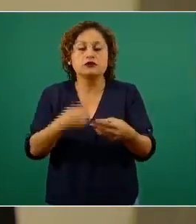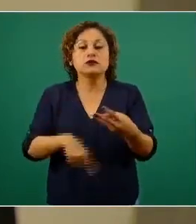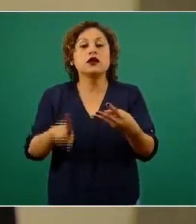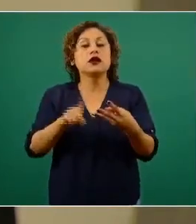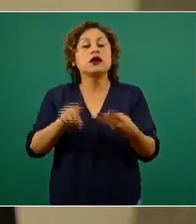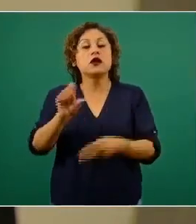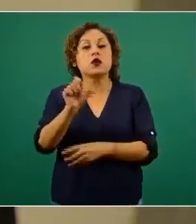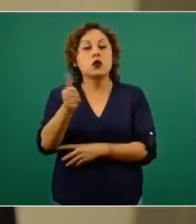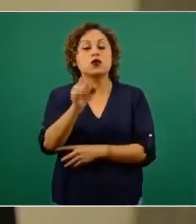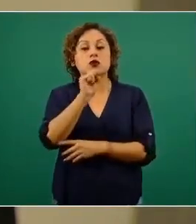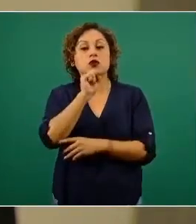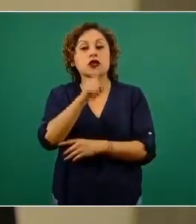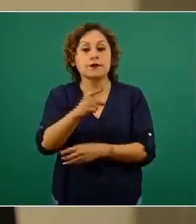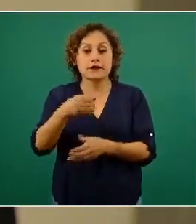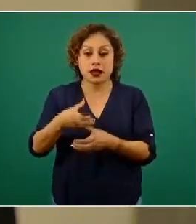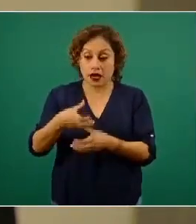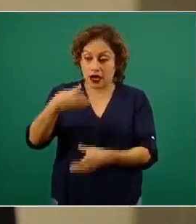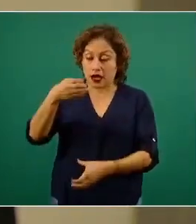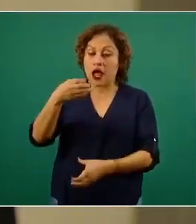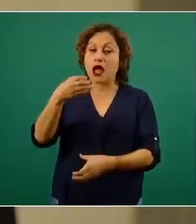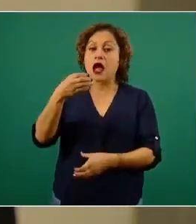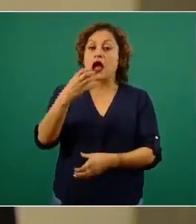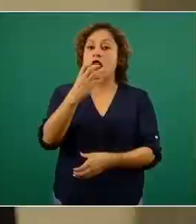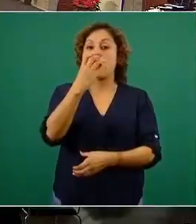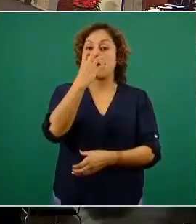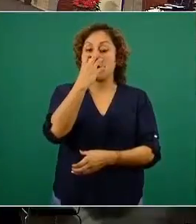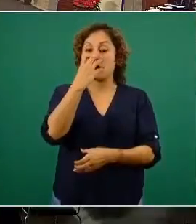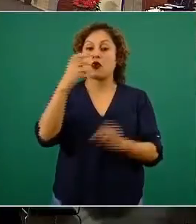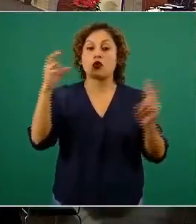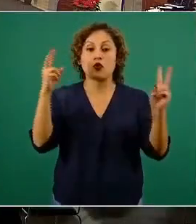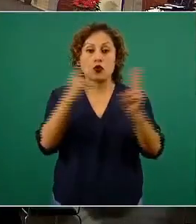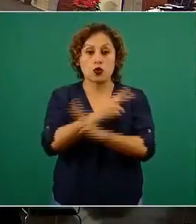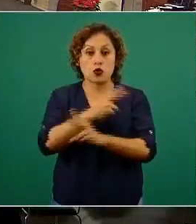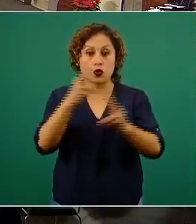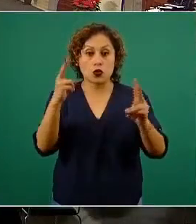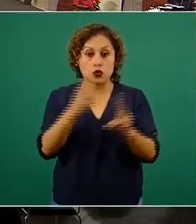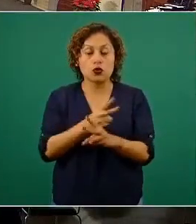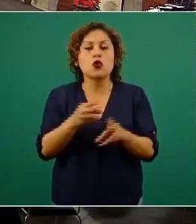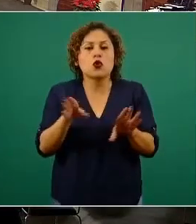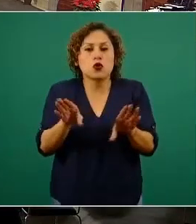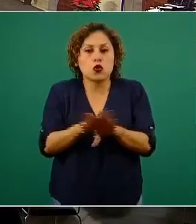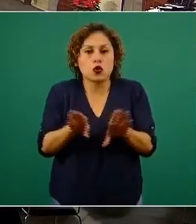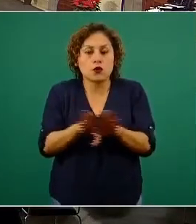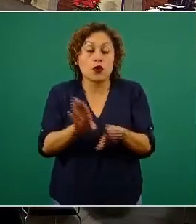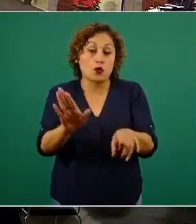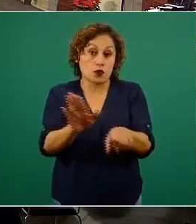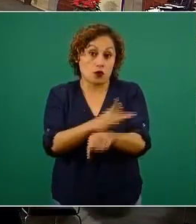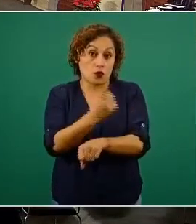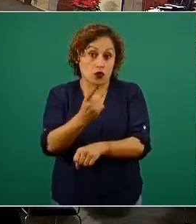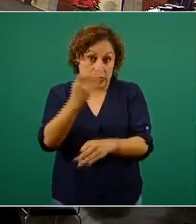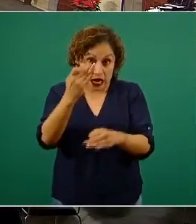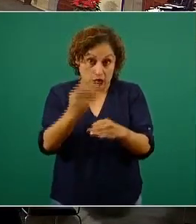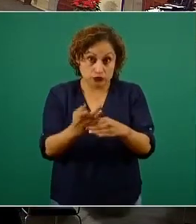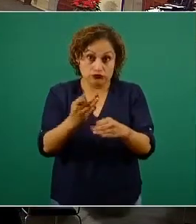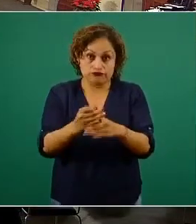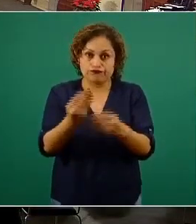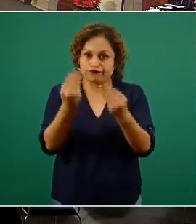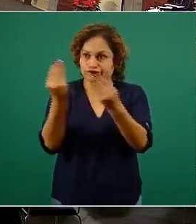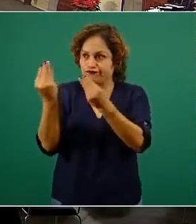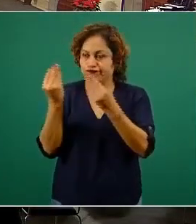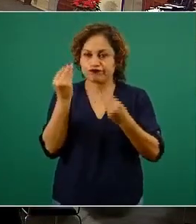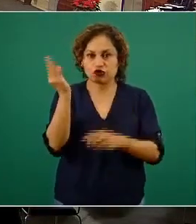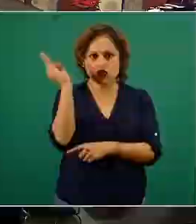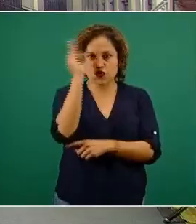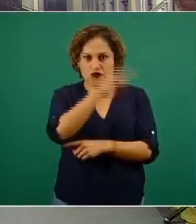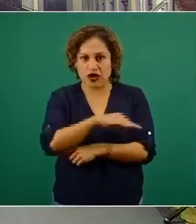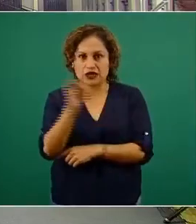los tanques de oxígeno, alguna forma que la gente pueda saber, porque ha habido muchos fraudes también a las personas que